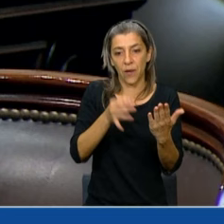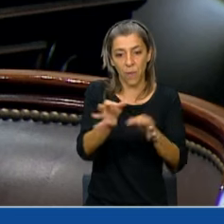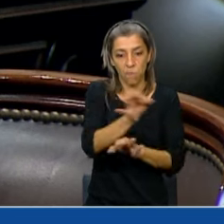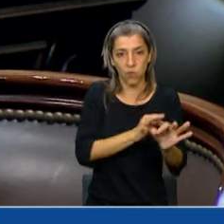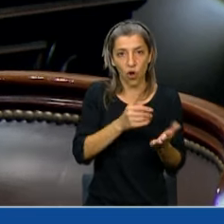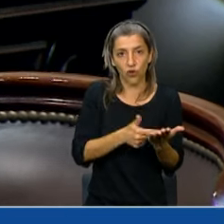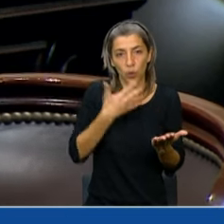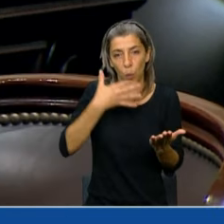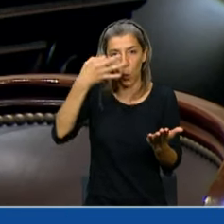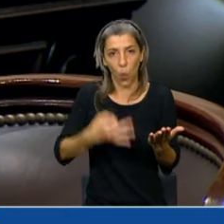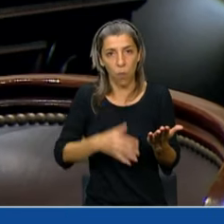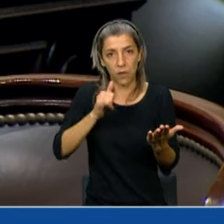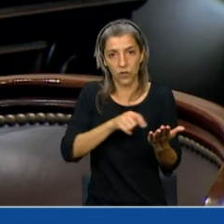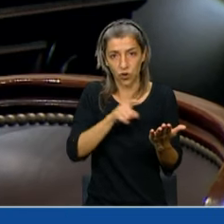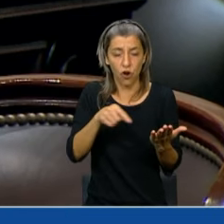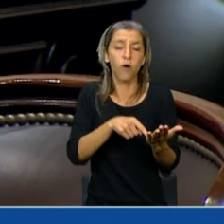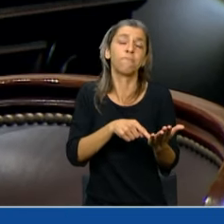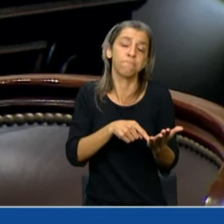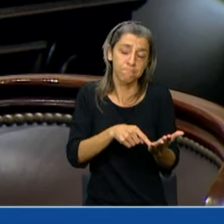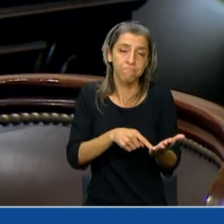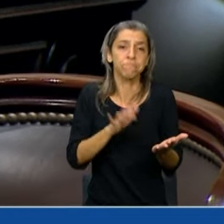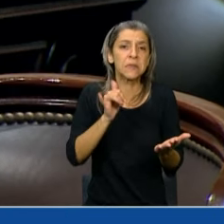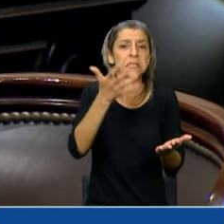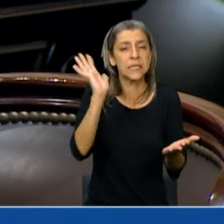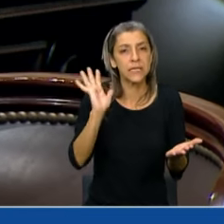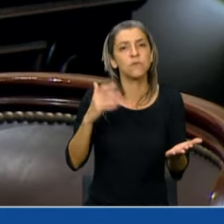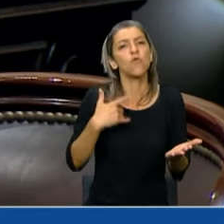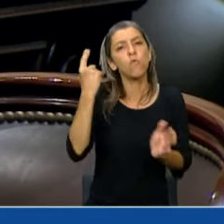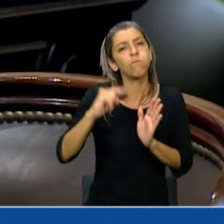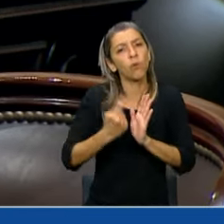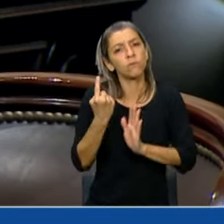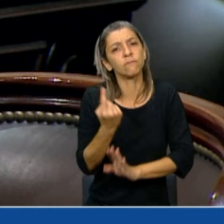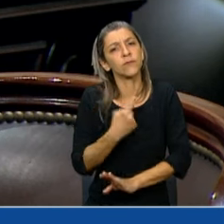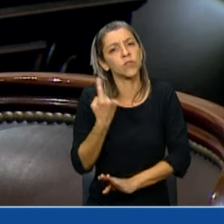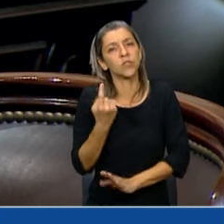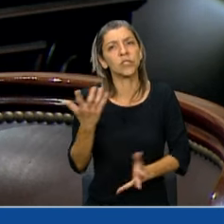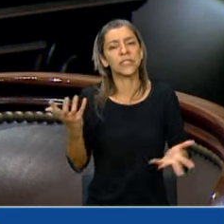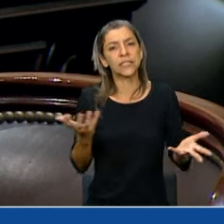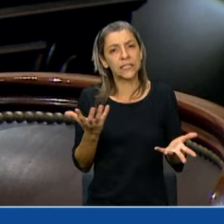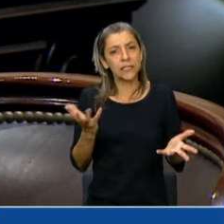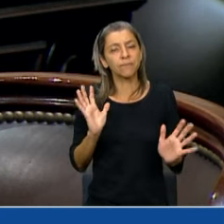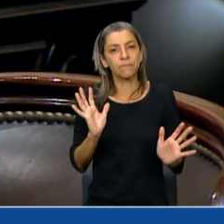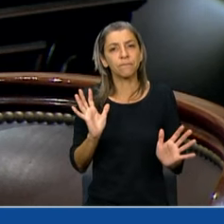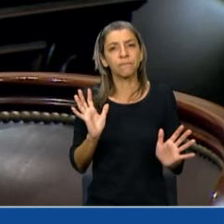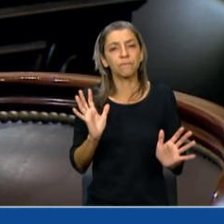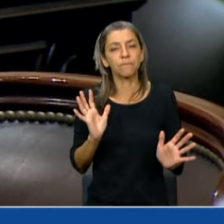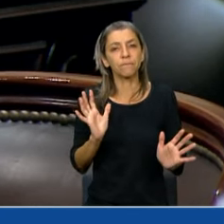está de alguna manera los cuestionamientos que nosotros tenemos para el proyecto efectivamente el proyecto